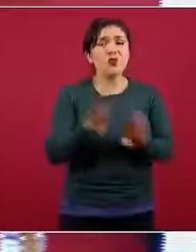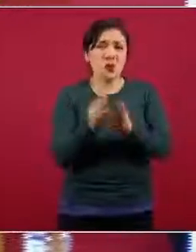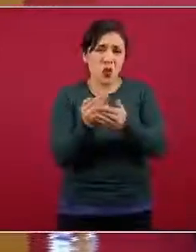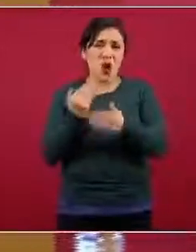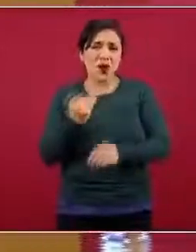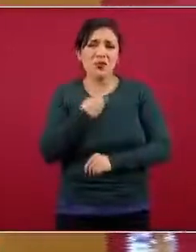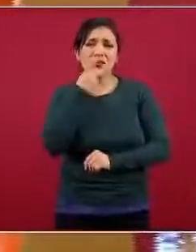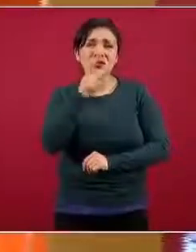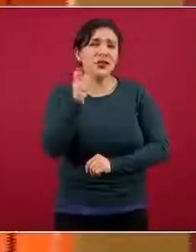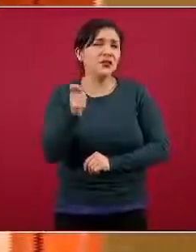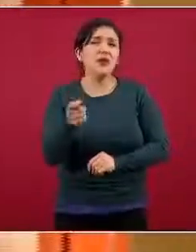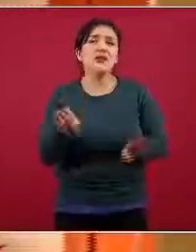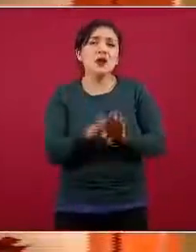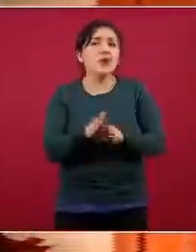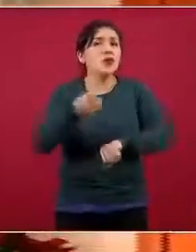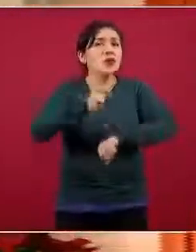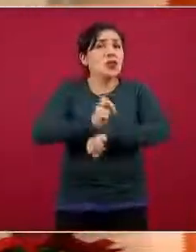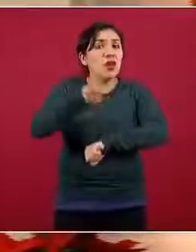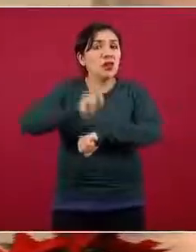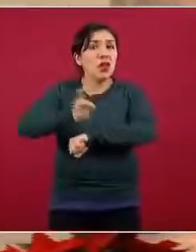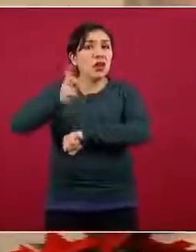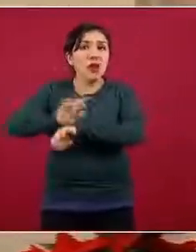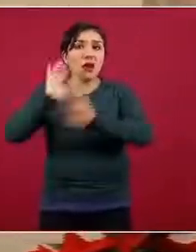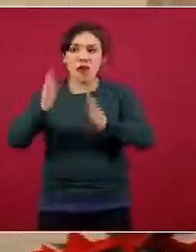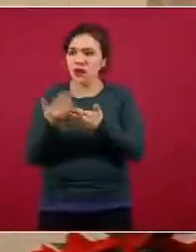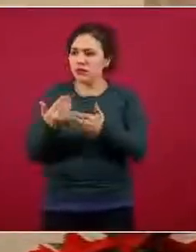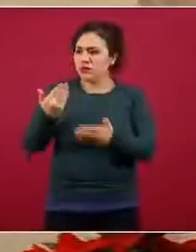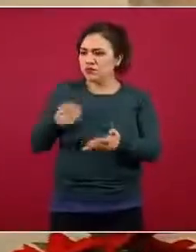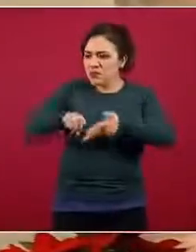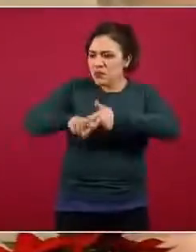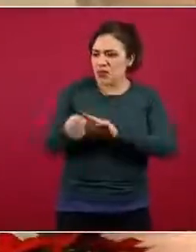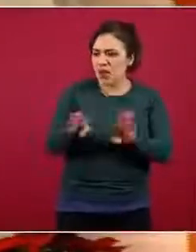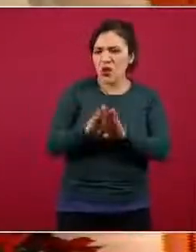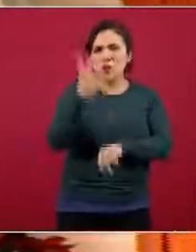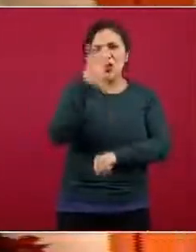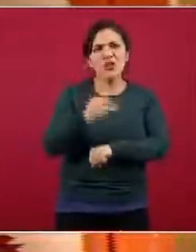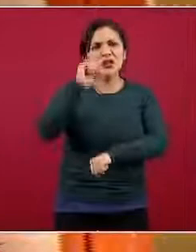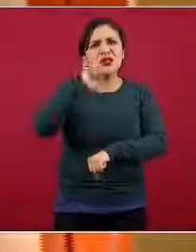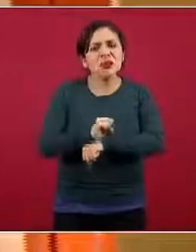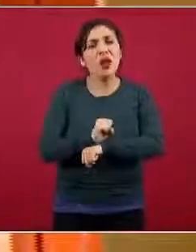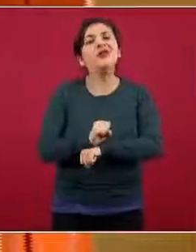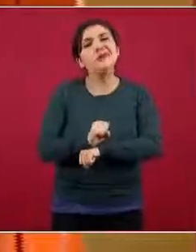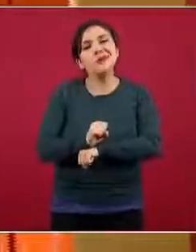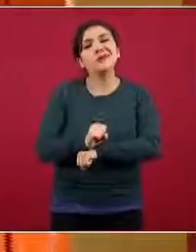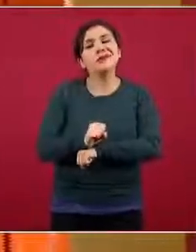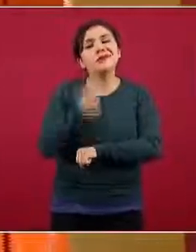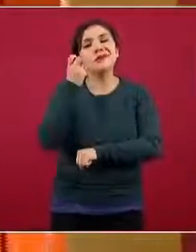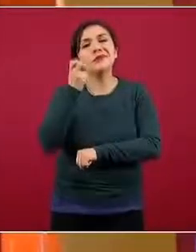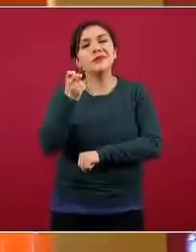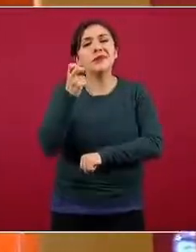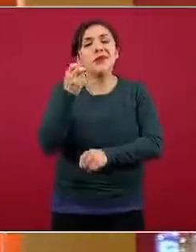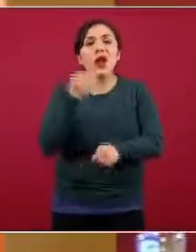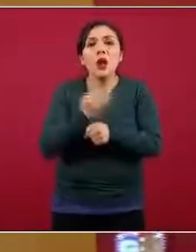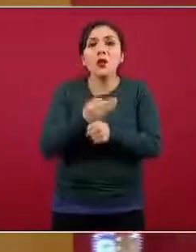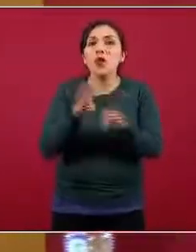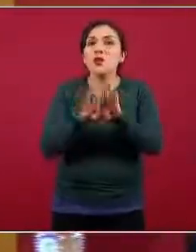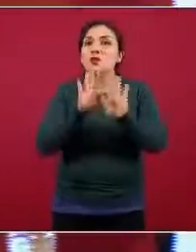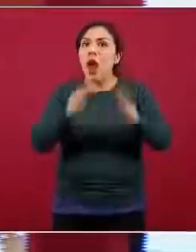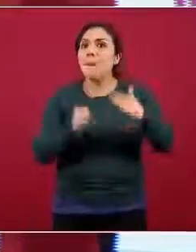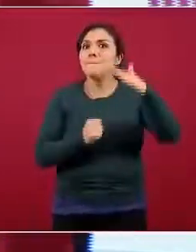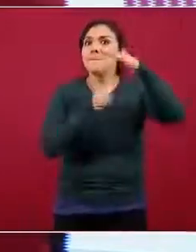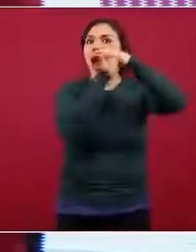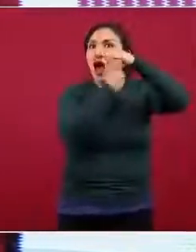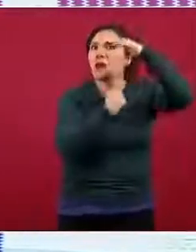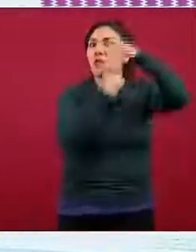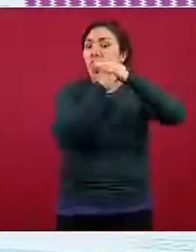comentado ya prácticamente todos los días y desde hace ya más de 3 semanas, pues estamos en estos límites de